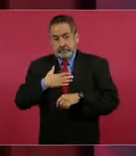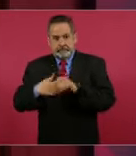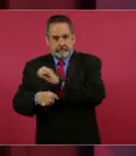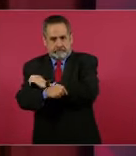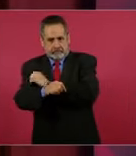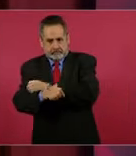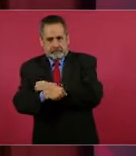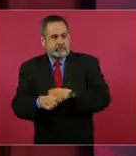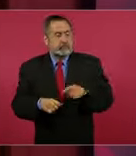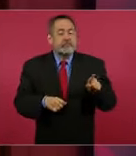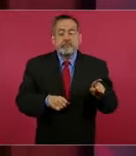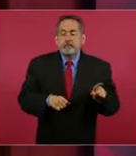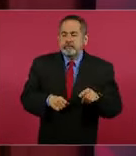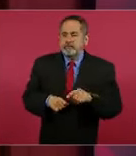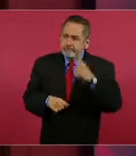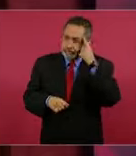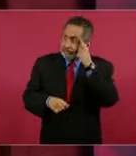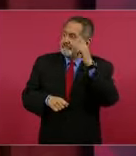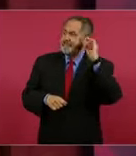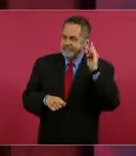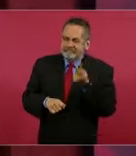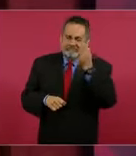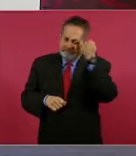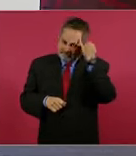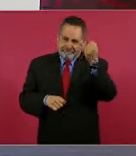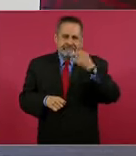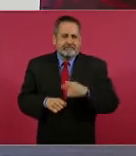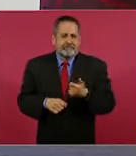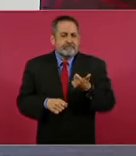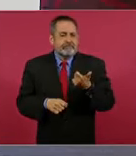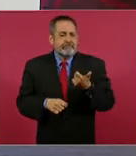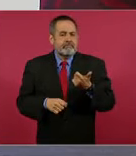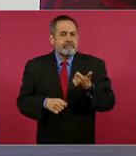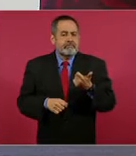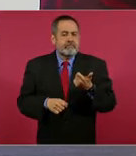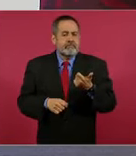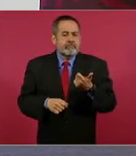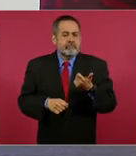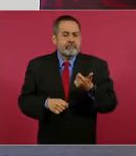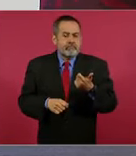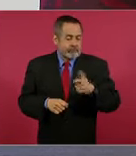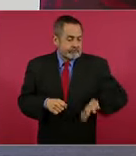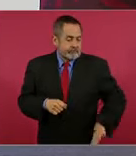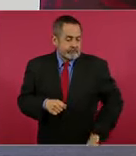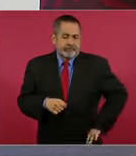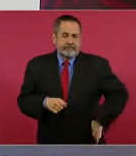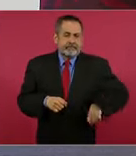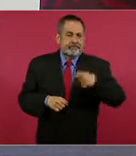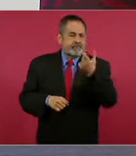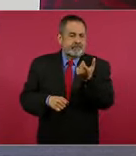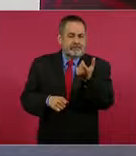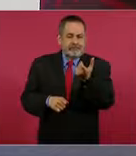Su amigo sacó del bolsillo una reluciente pieza de oro, un